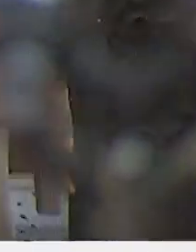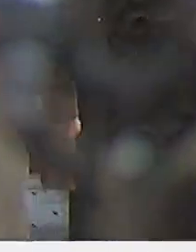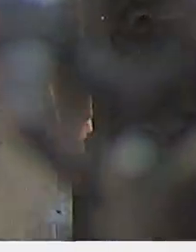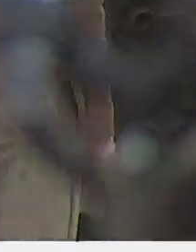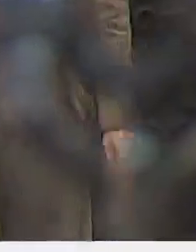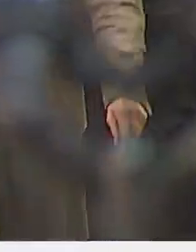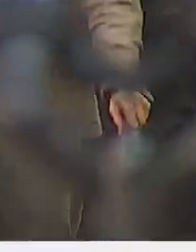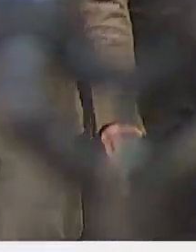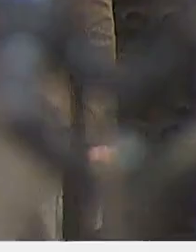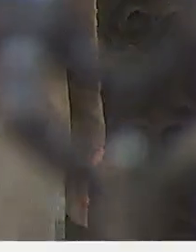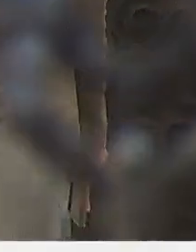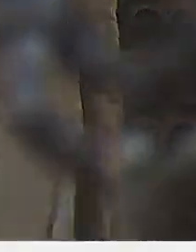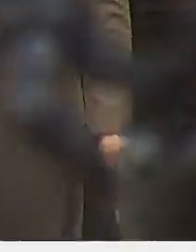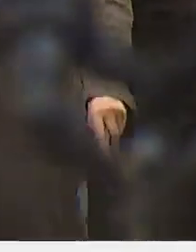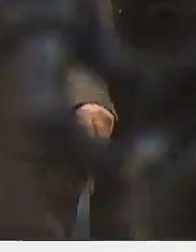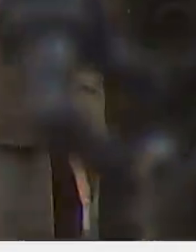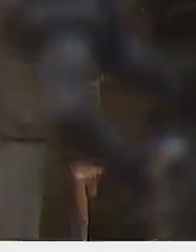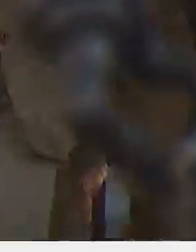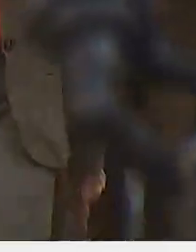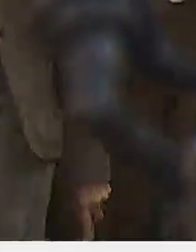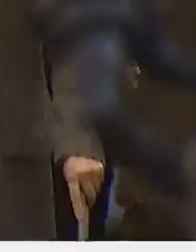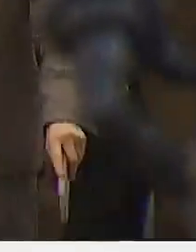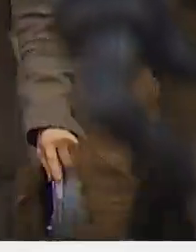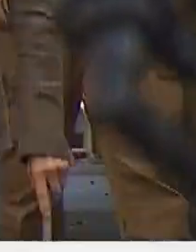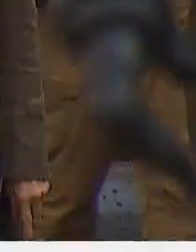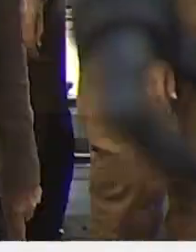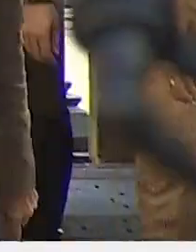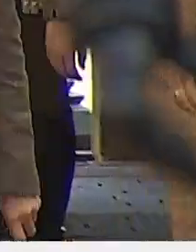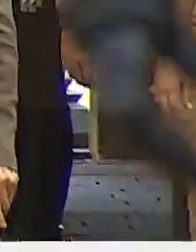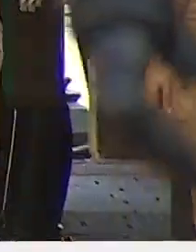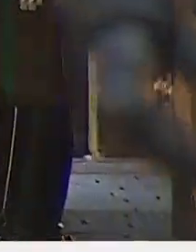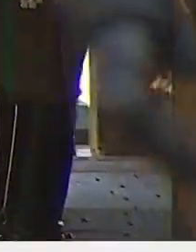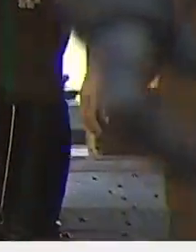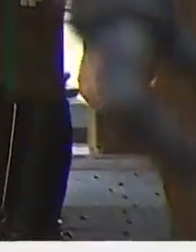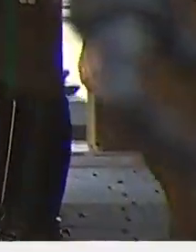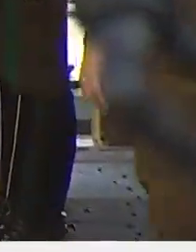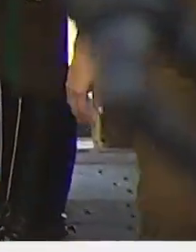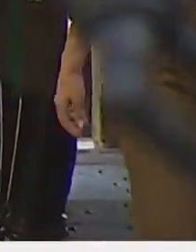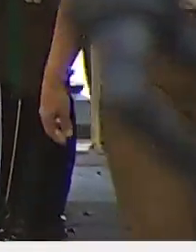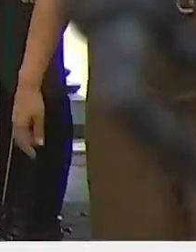revisando una carpeta para tomar ubicación.